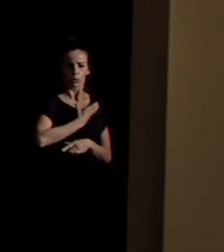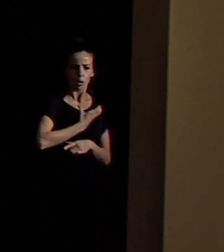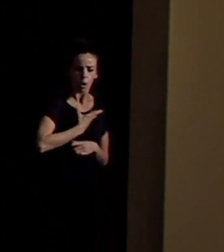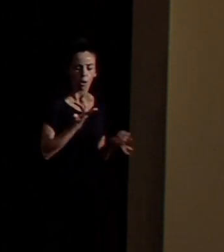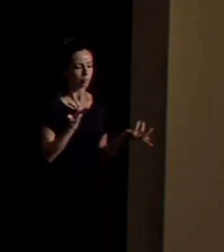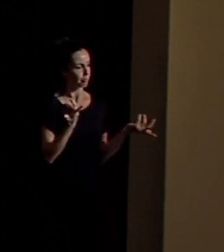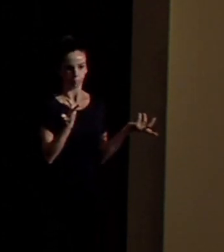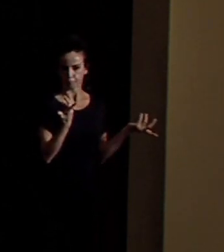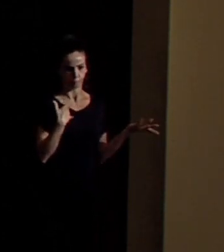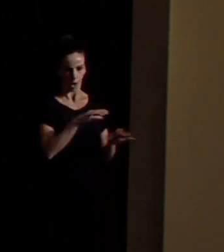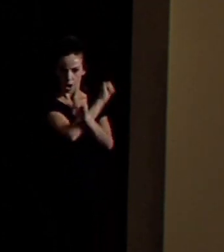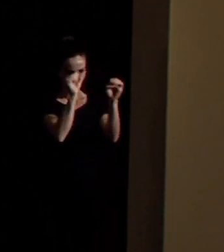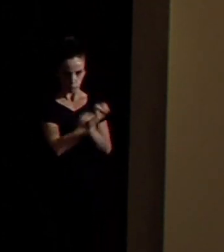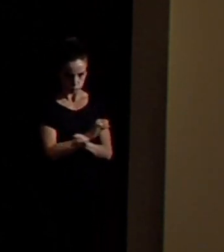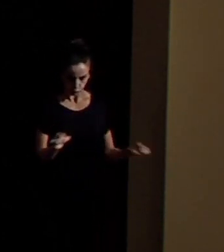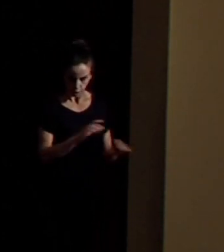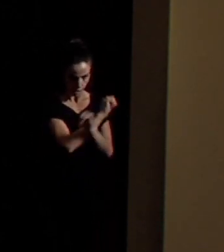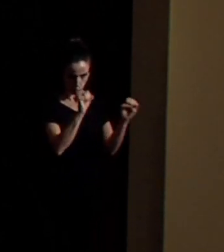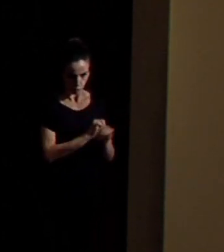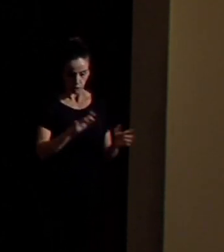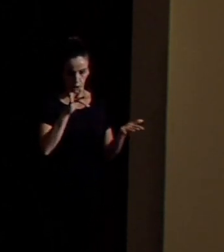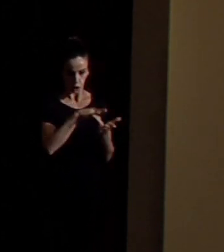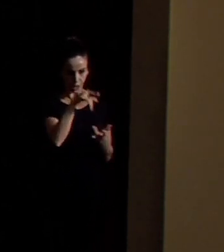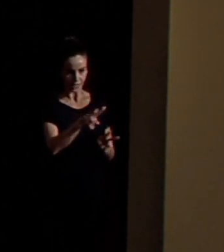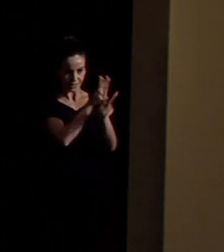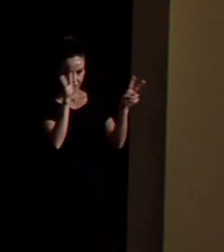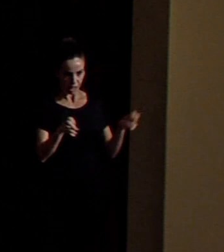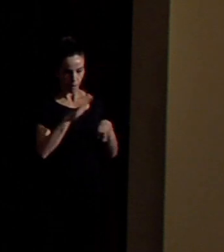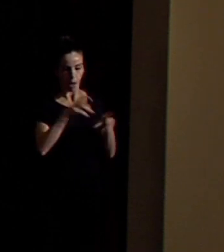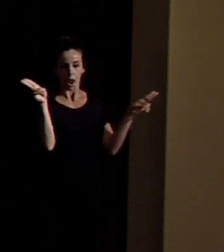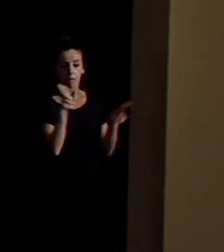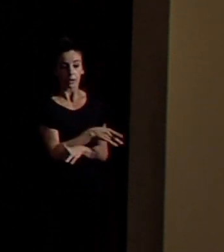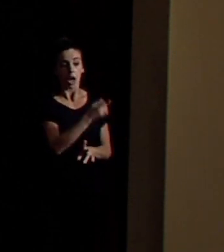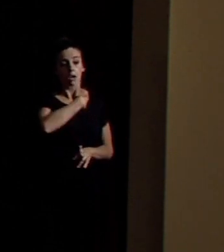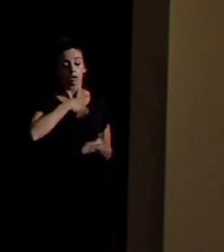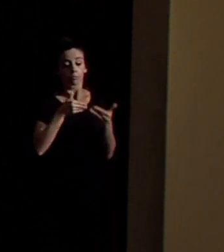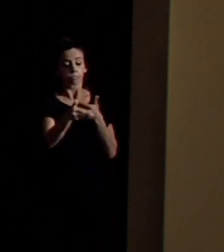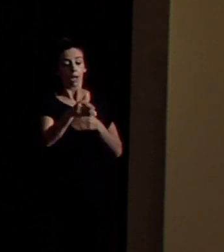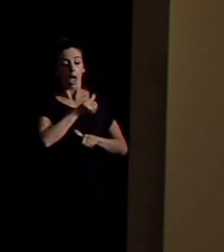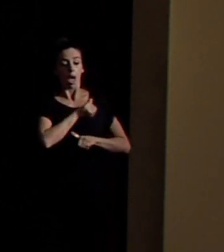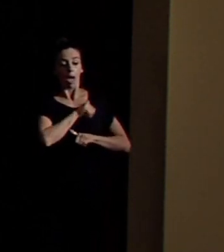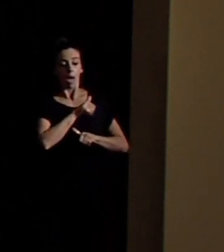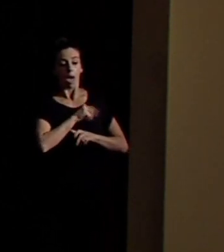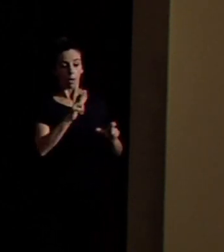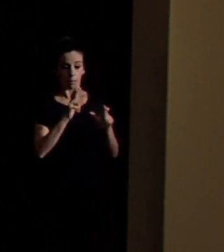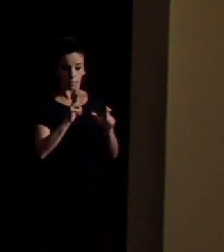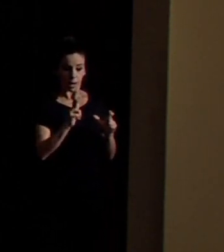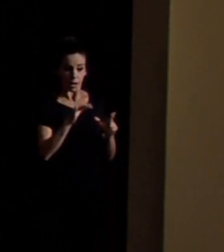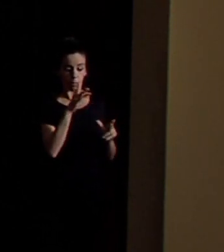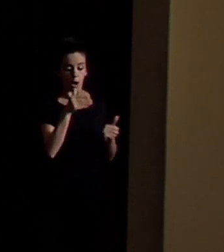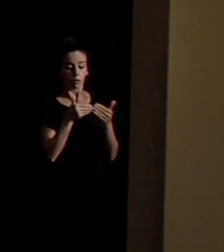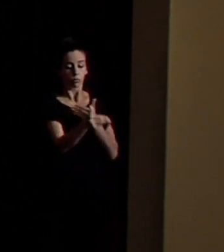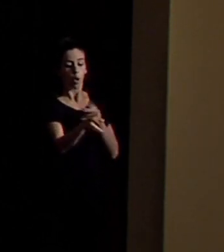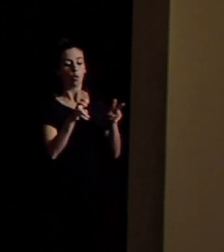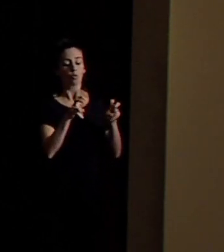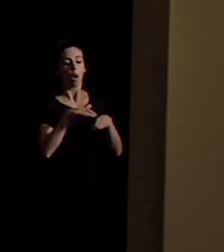y no ha sido posible, abordarlo. Esperemos que en este nuevo